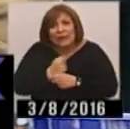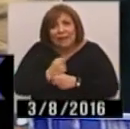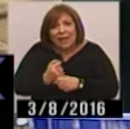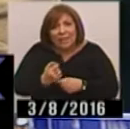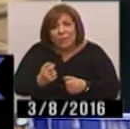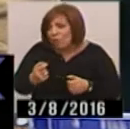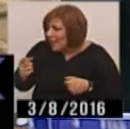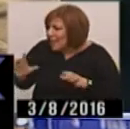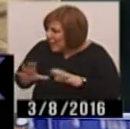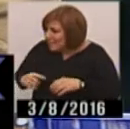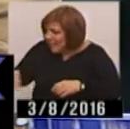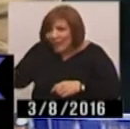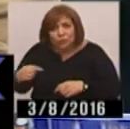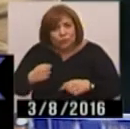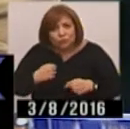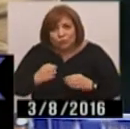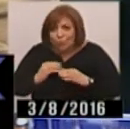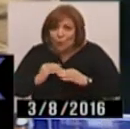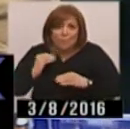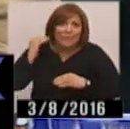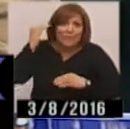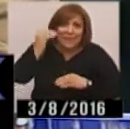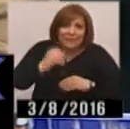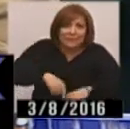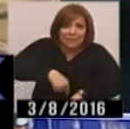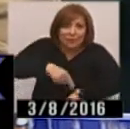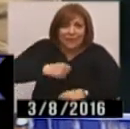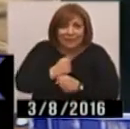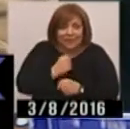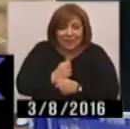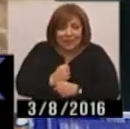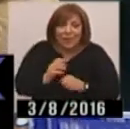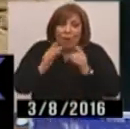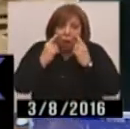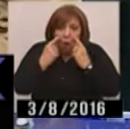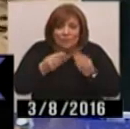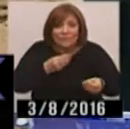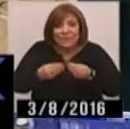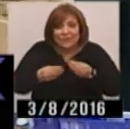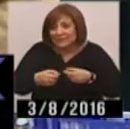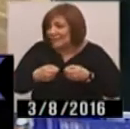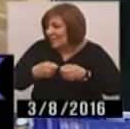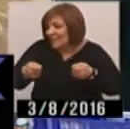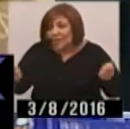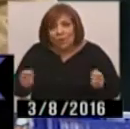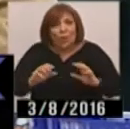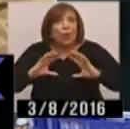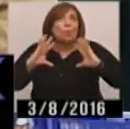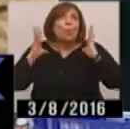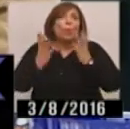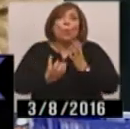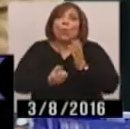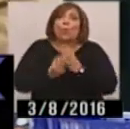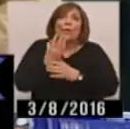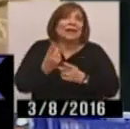y comprende todas las situaciones. Ojo, el comercio no puede dar esas flexibilidades, como dicen, que el mundo moderno